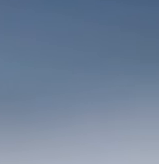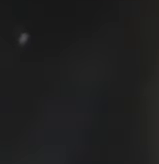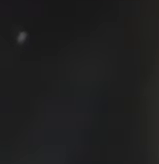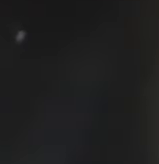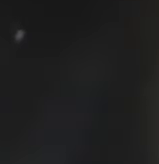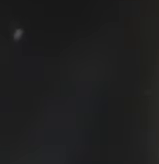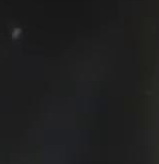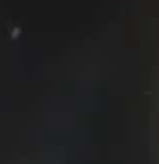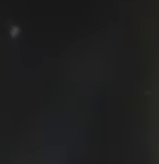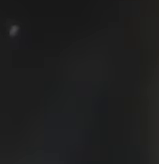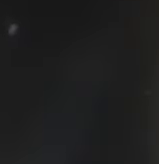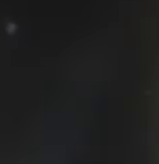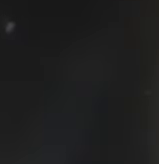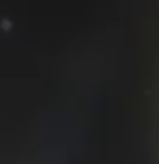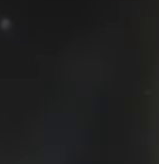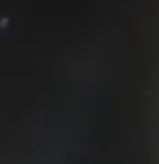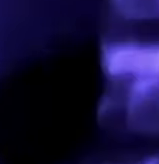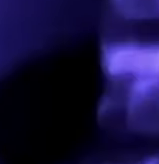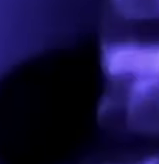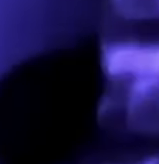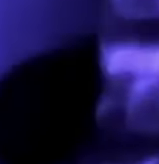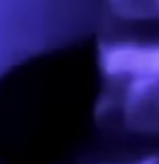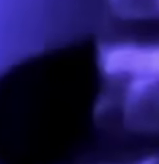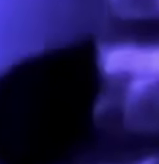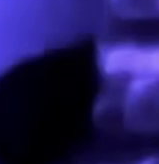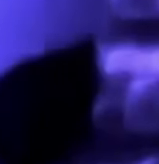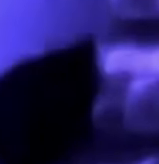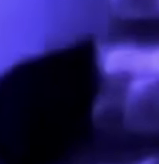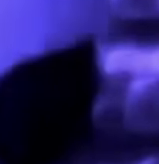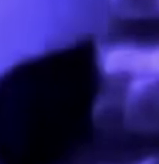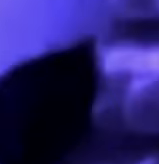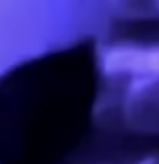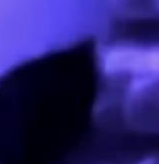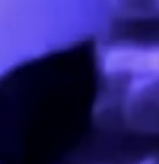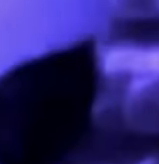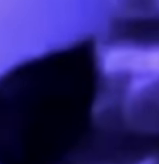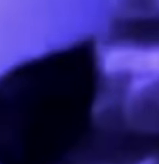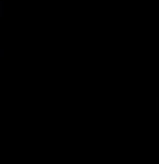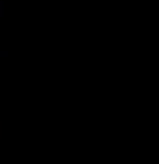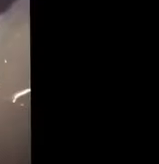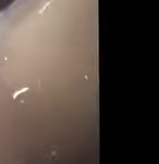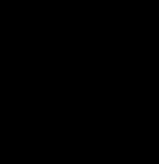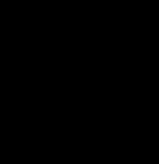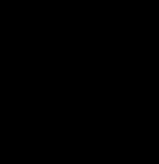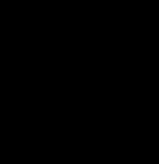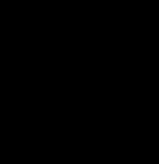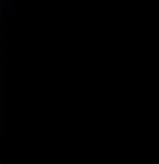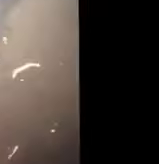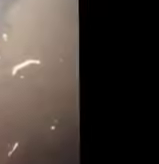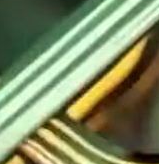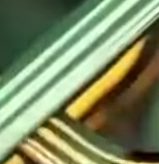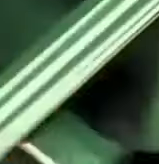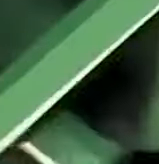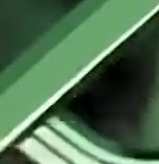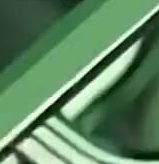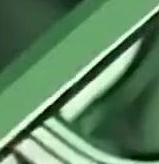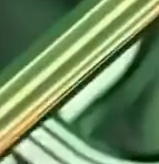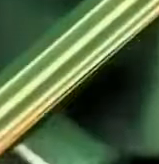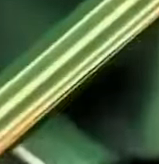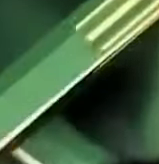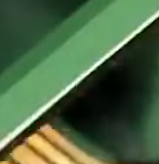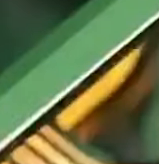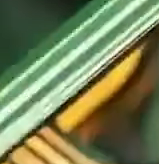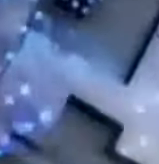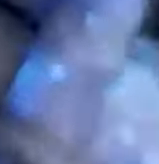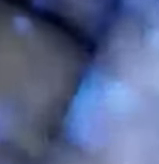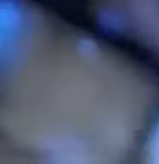chip será leer la actividad neuronal y ayudar a restaurar funciones cerebrales que hayan resultado dañadas a consecuencias